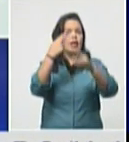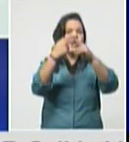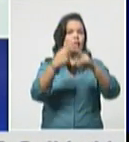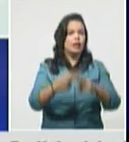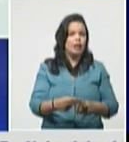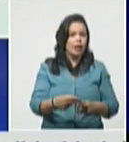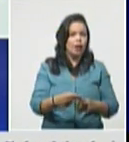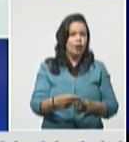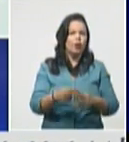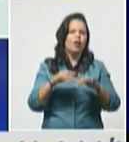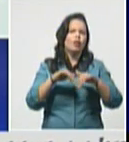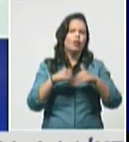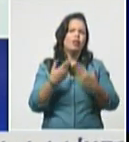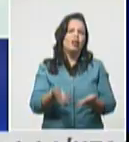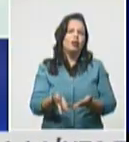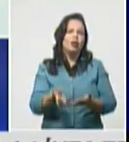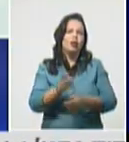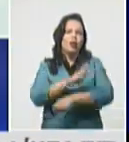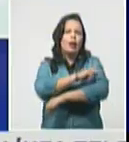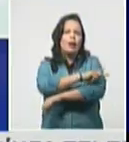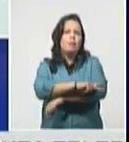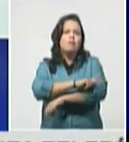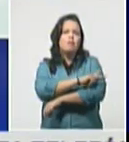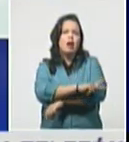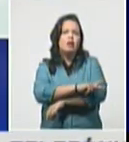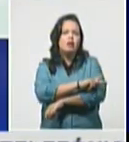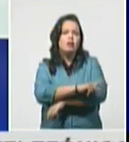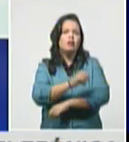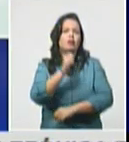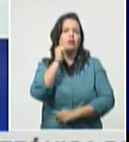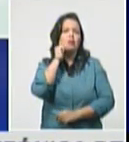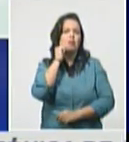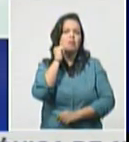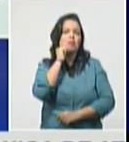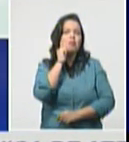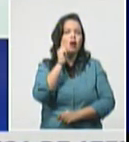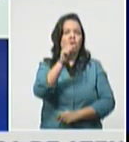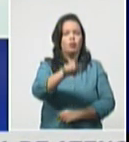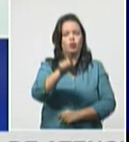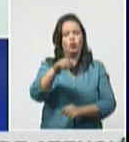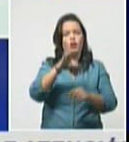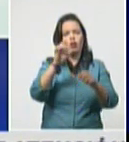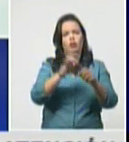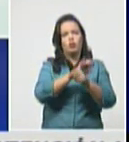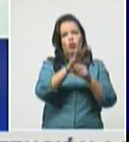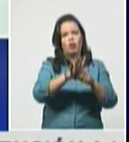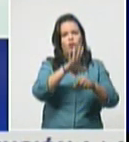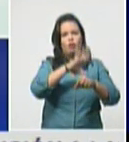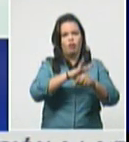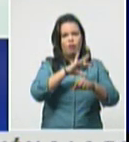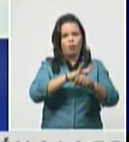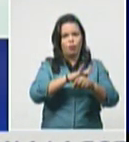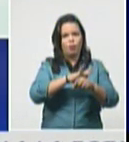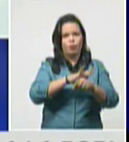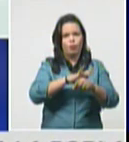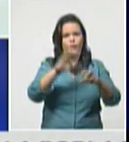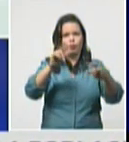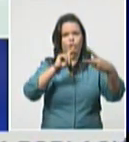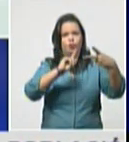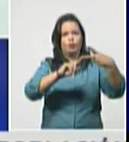países que más han tenido casos confirmados. Le sigue Rusia con